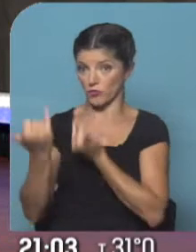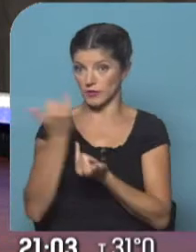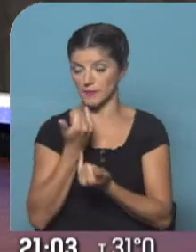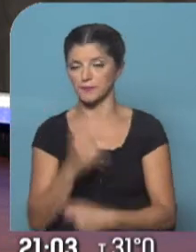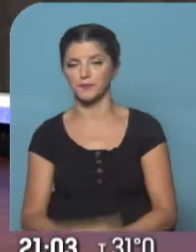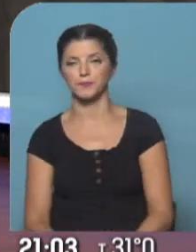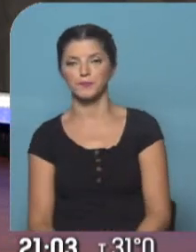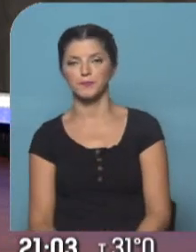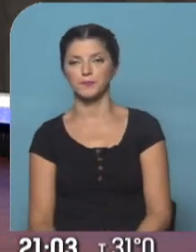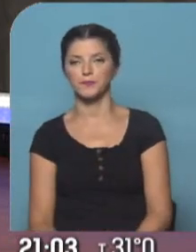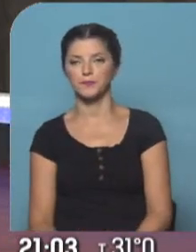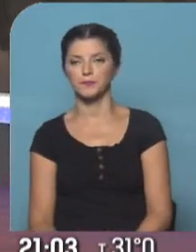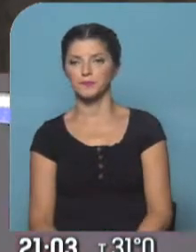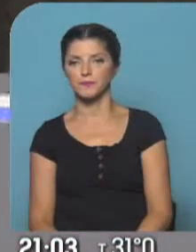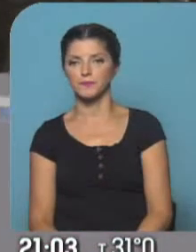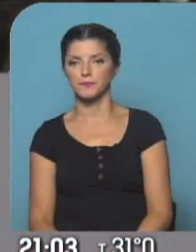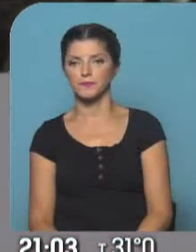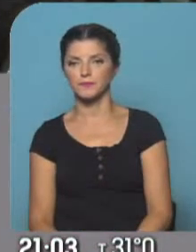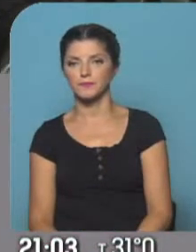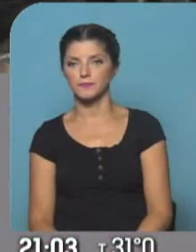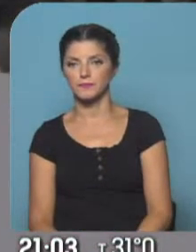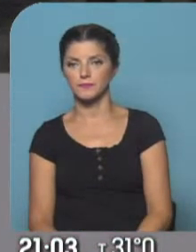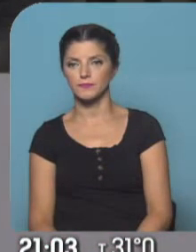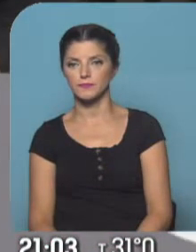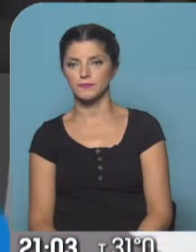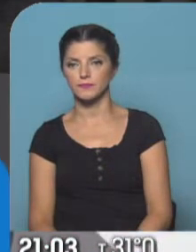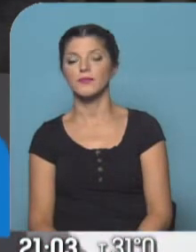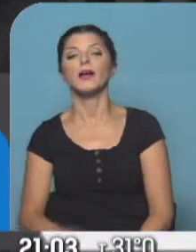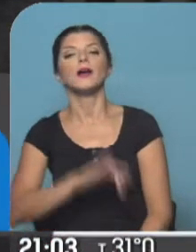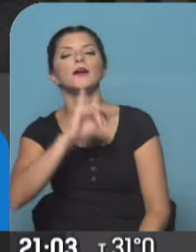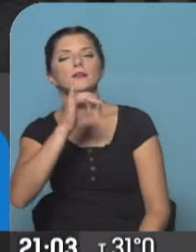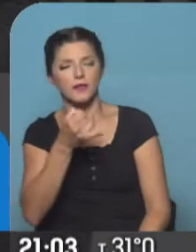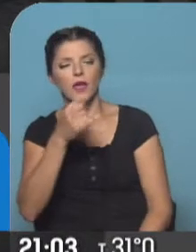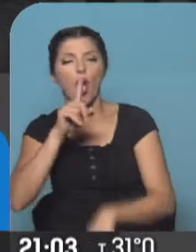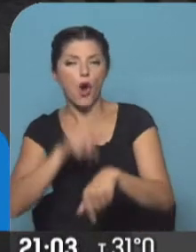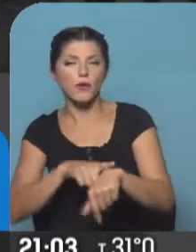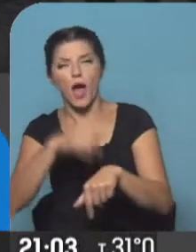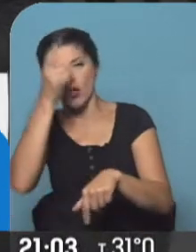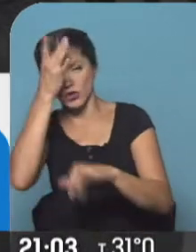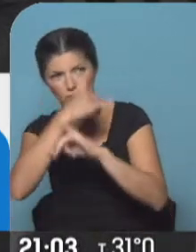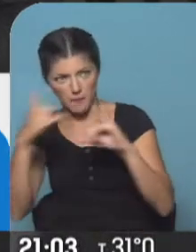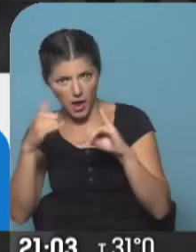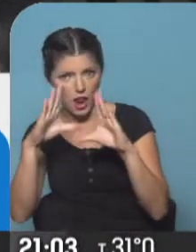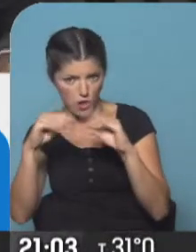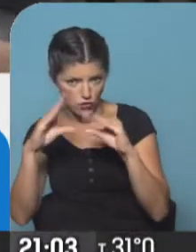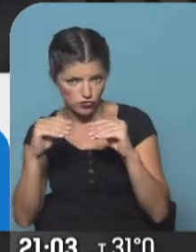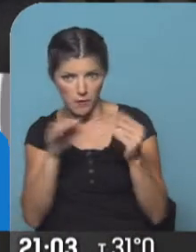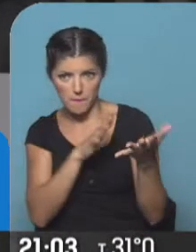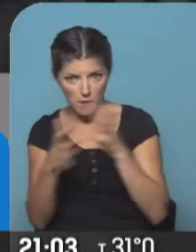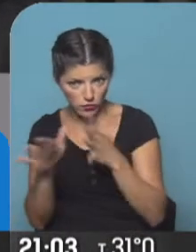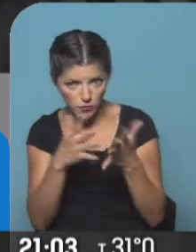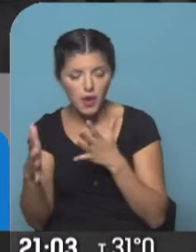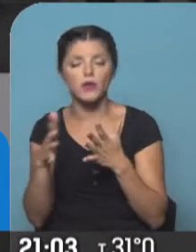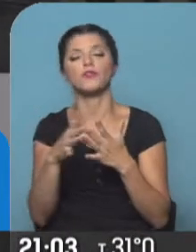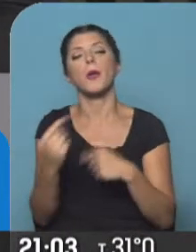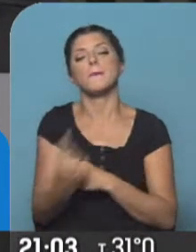si ashton el hecho ocurrió cerca de las doce y media de la noche como vos bien decías pasado el